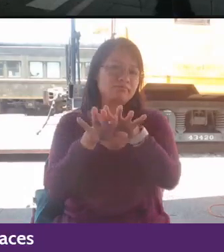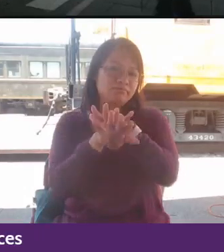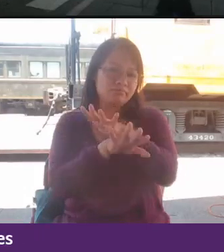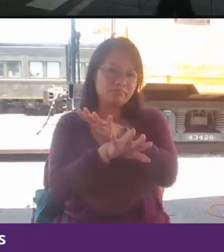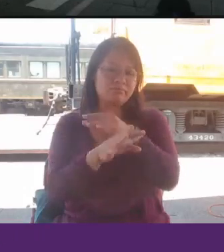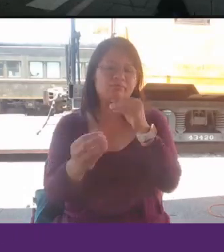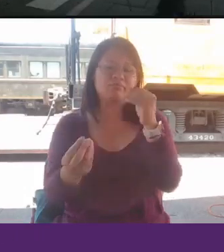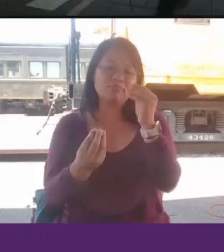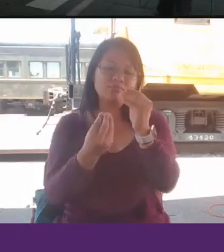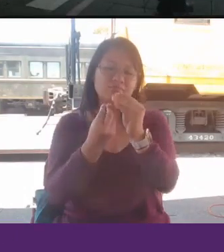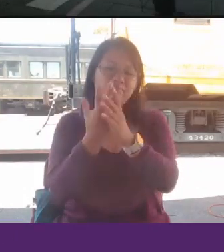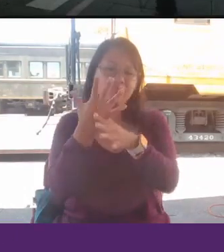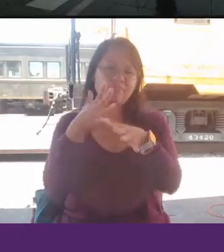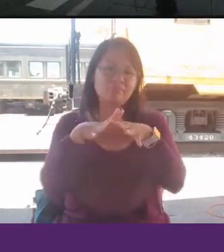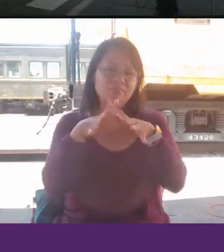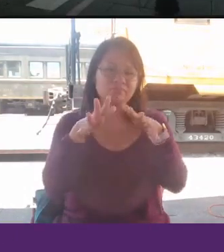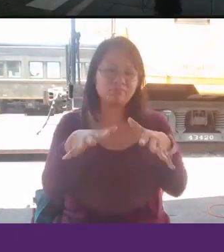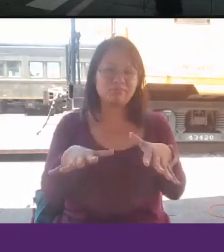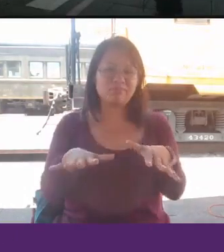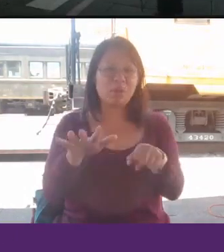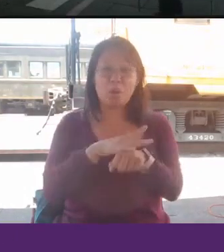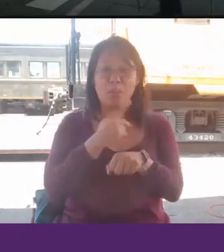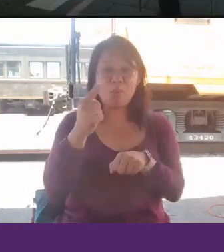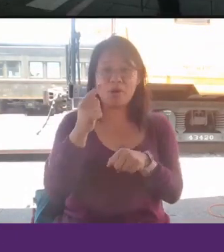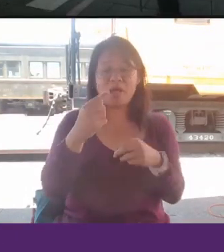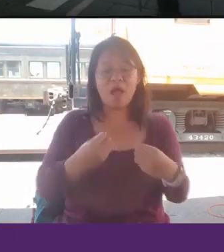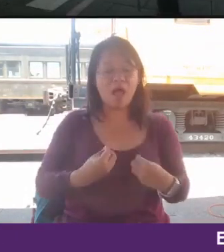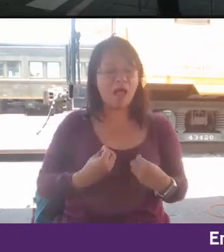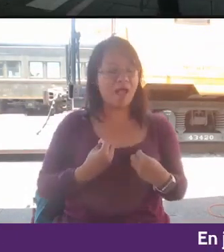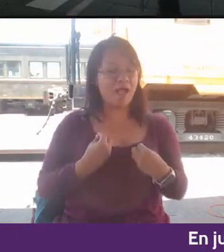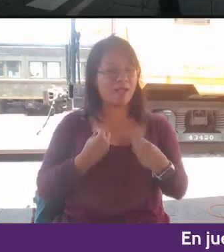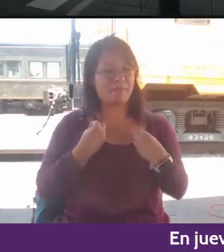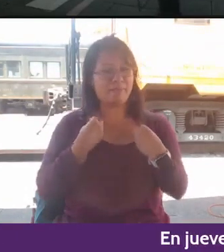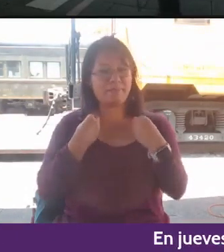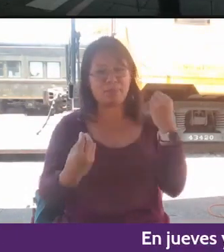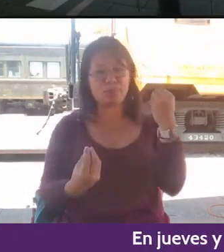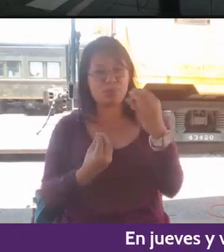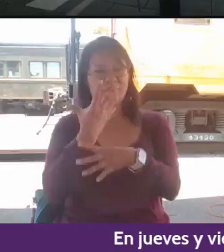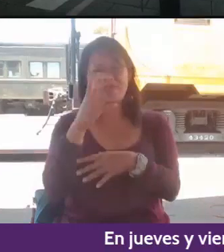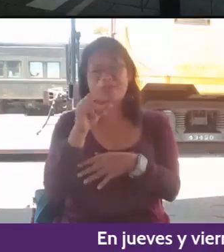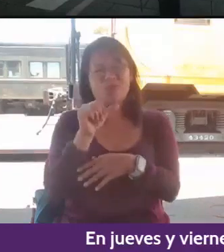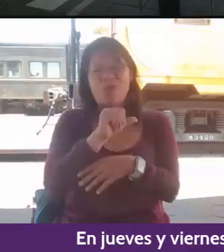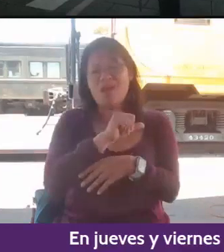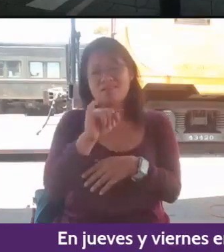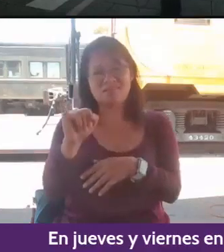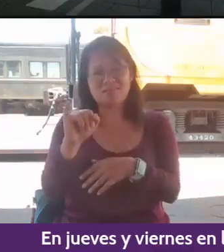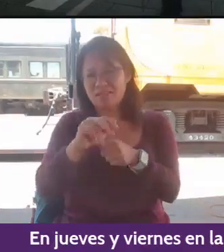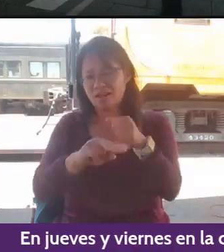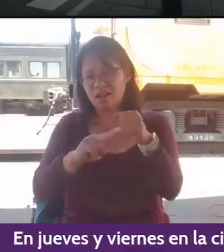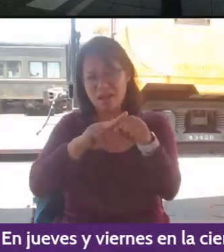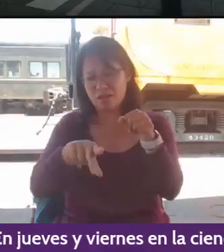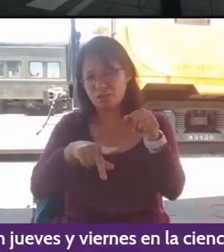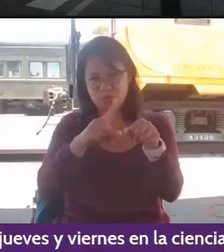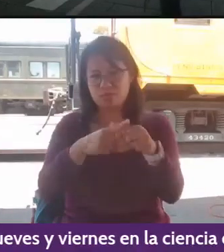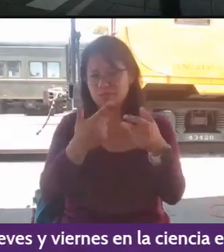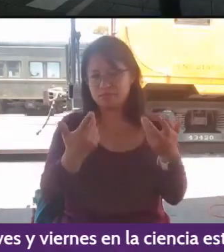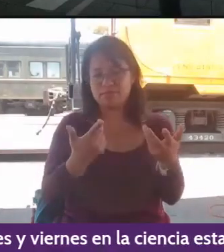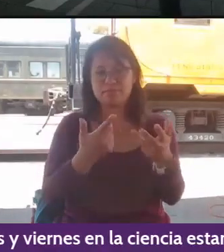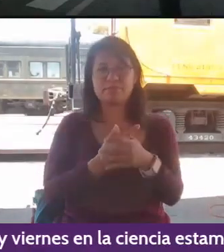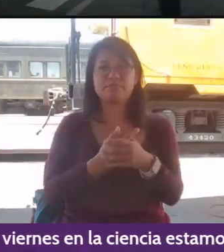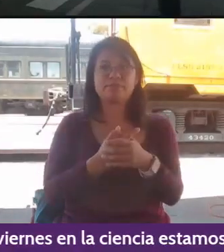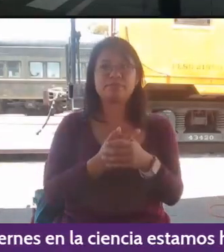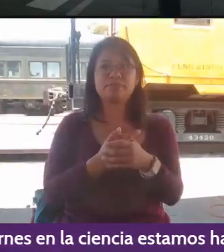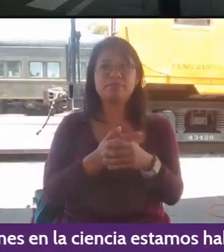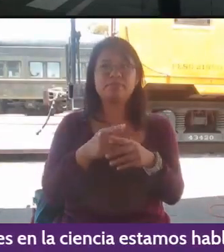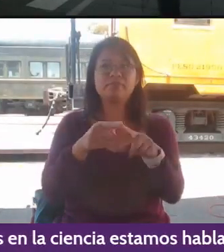plumas nuevas. No por una renovación personal ni nada así, sino porque simplemente las cambian. Las garras, como las uñas nuestras, crecen y las